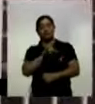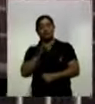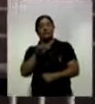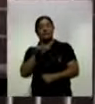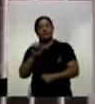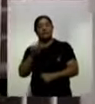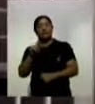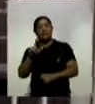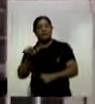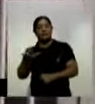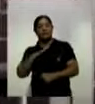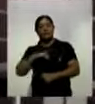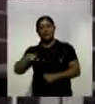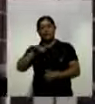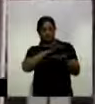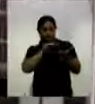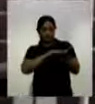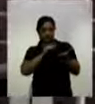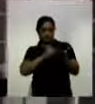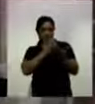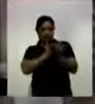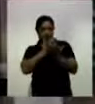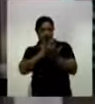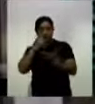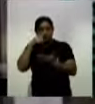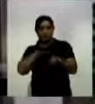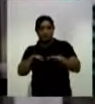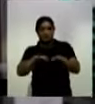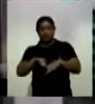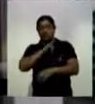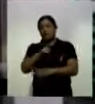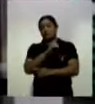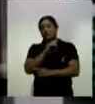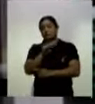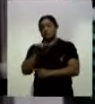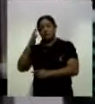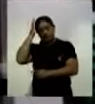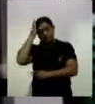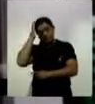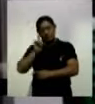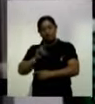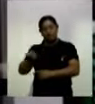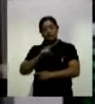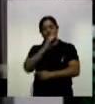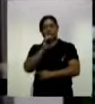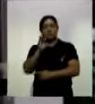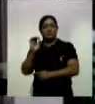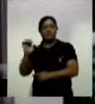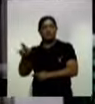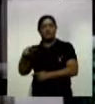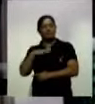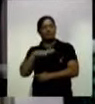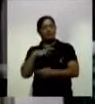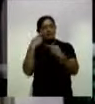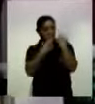comuna, por carecer de la documentación correspondiente para operar. José Antonio Ramírez Hernández, titular de la CEPC, explicó que tras un operativo